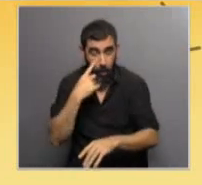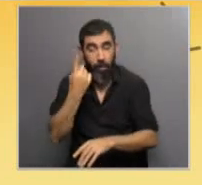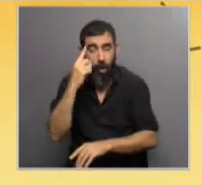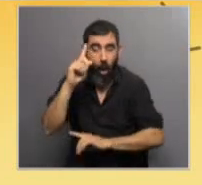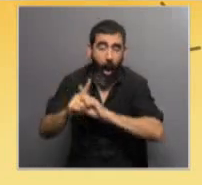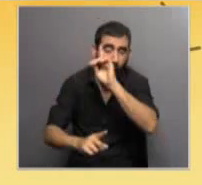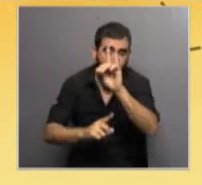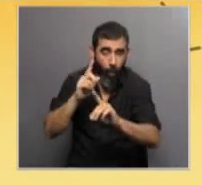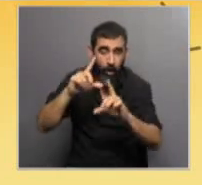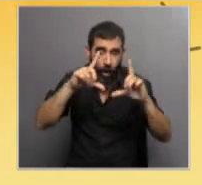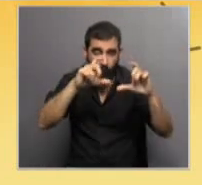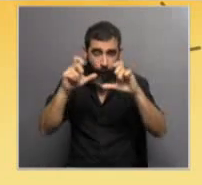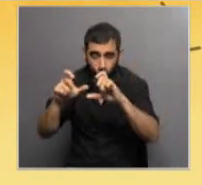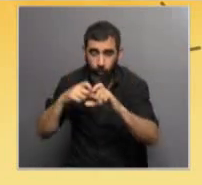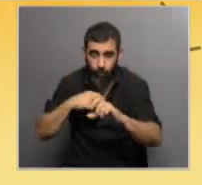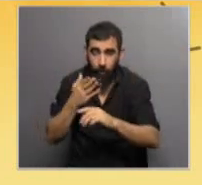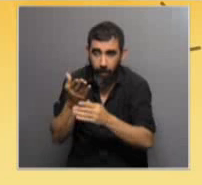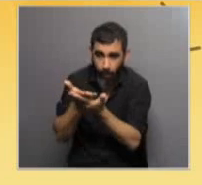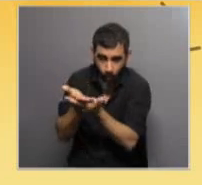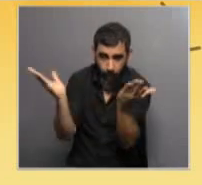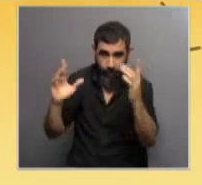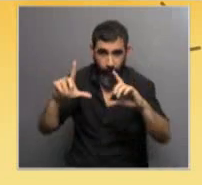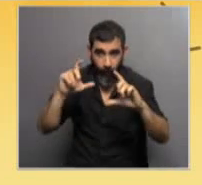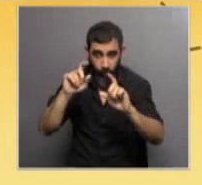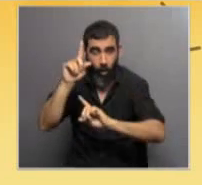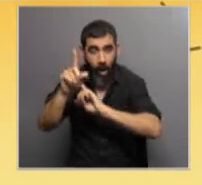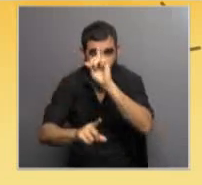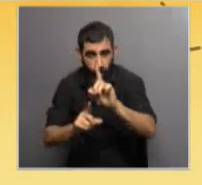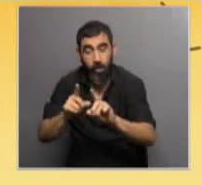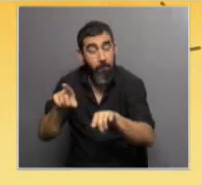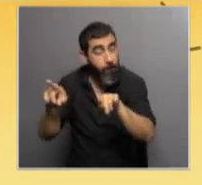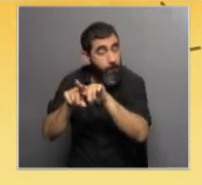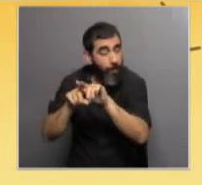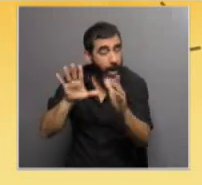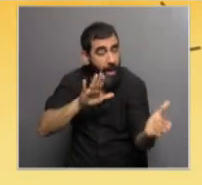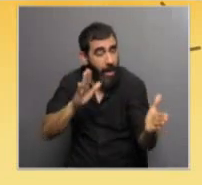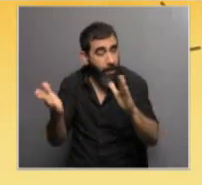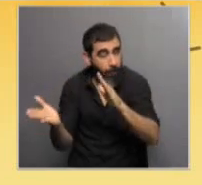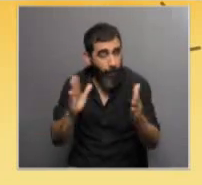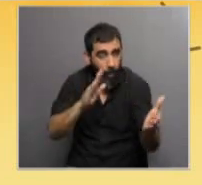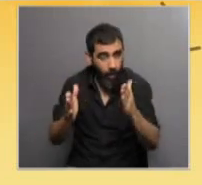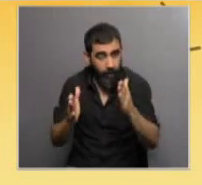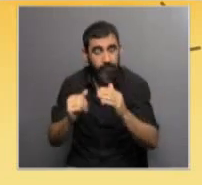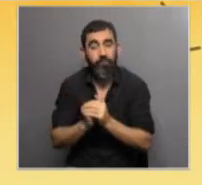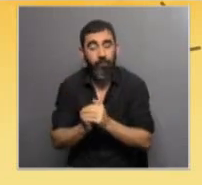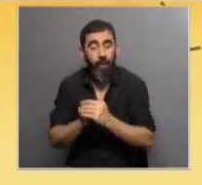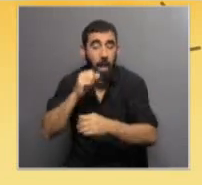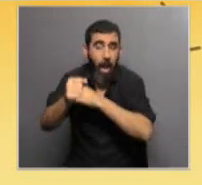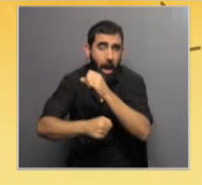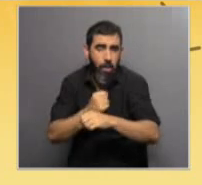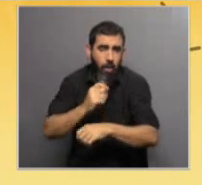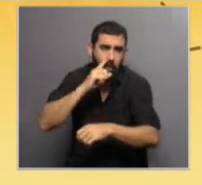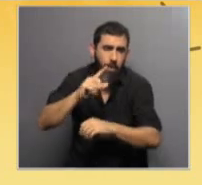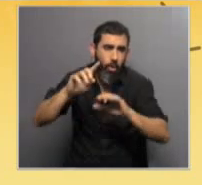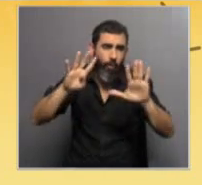fotos y 7 pedía que nos mostraran ellos son contemporáneos esas imágenes son fotos de la década del 40 del